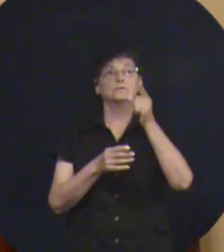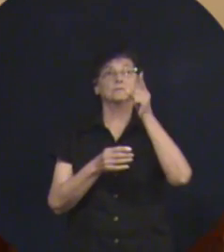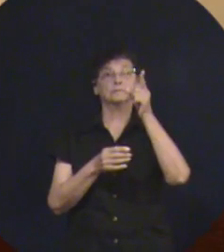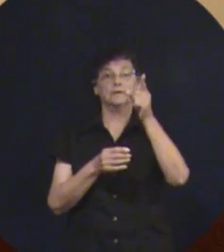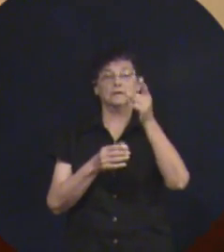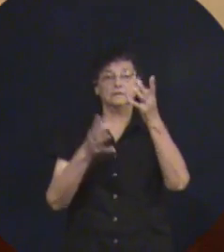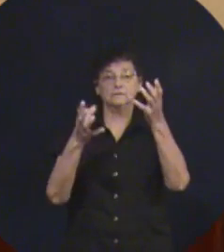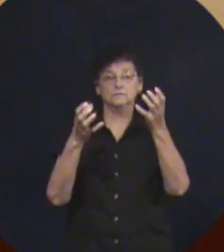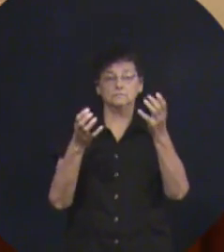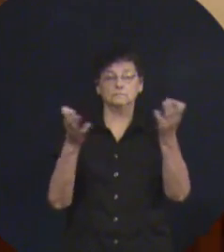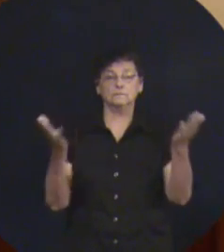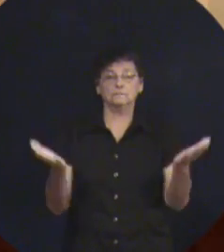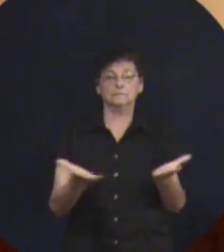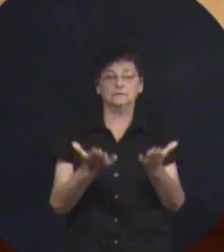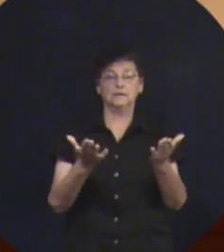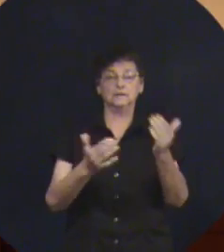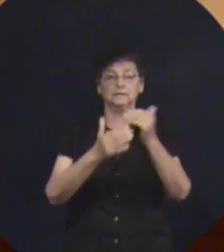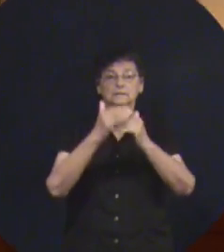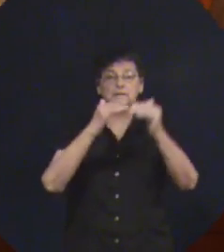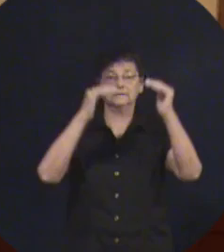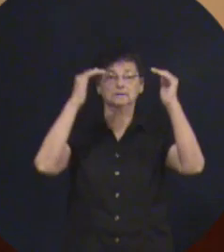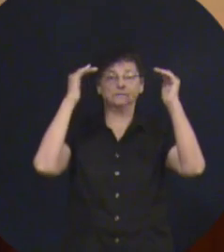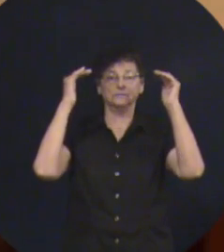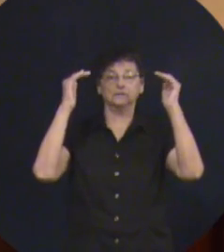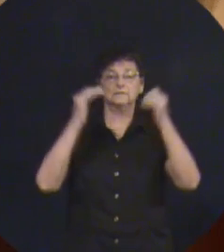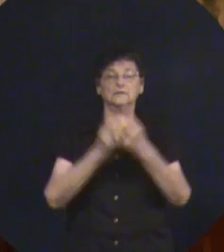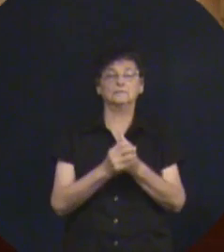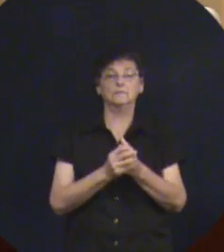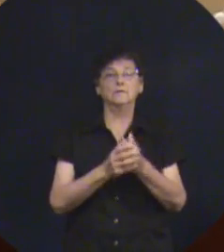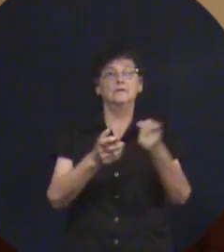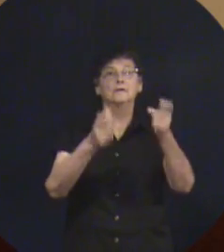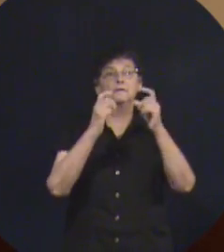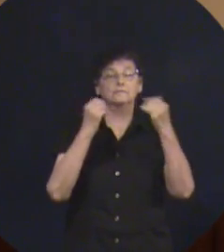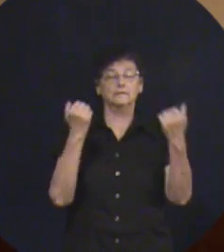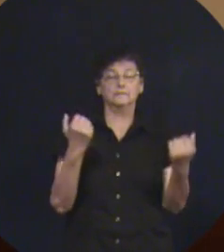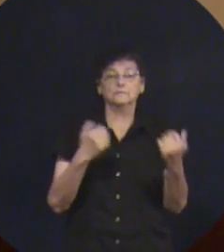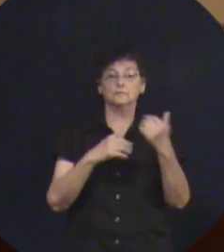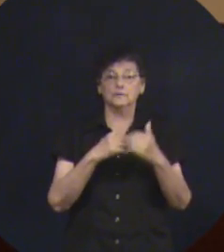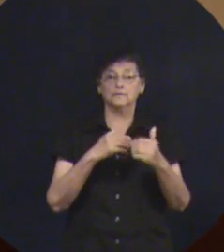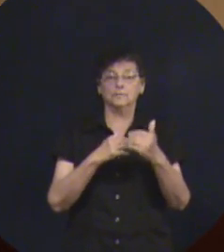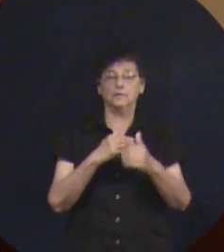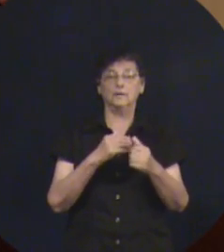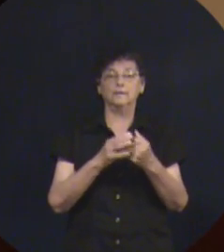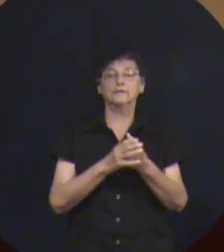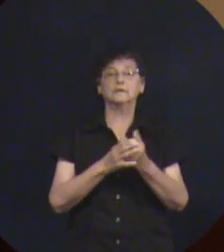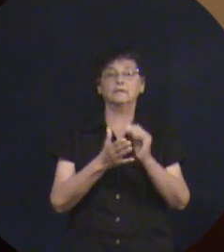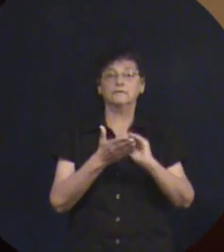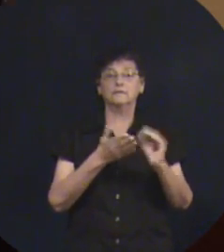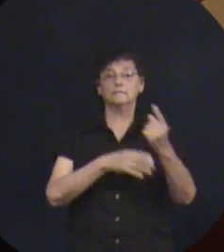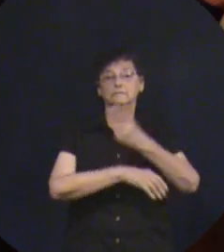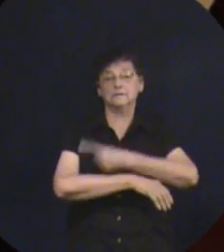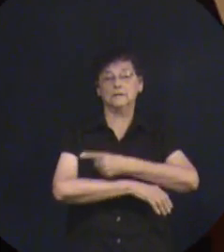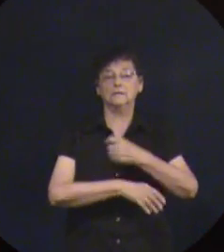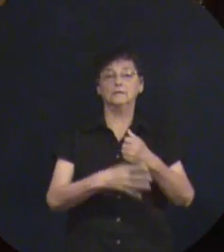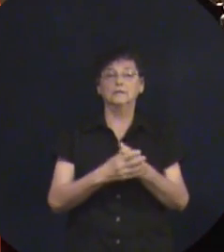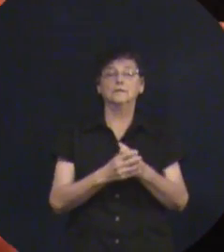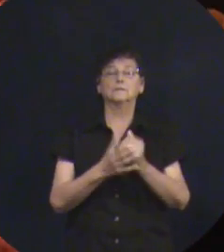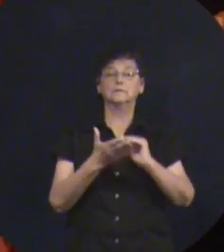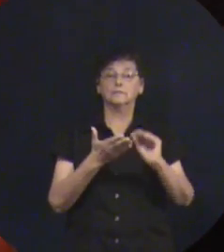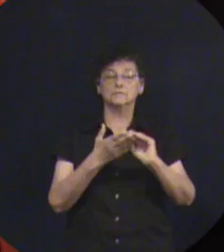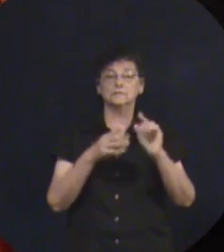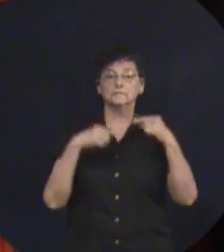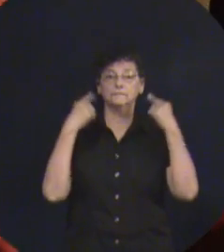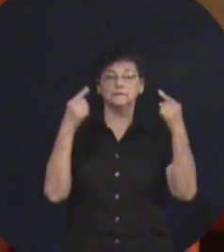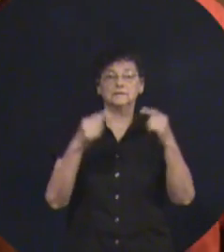reino, hágase tu voluntad en la tierra como en el cielo, danos hoy nuestro pan de cada día,